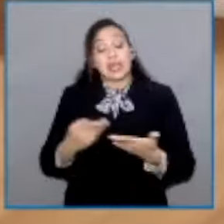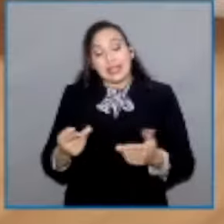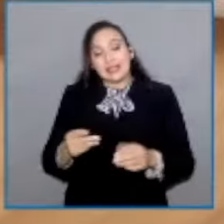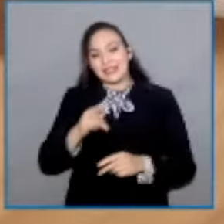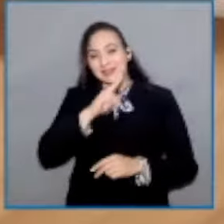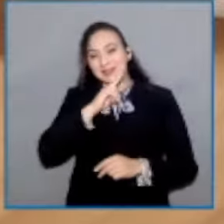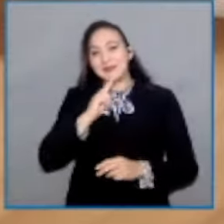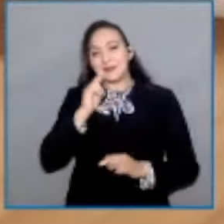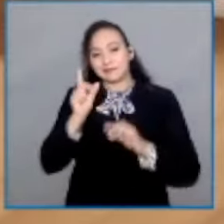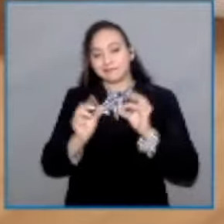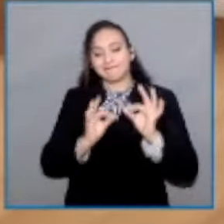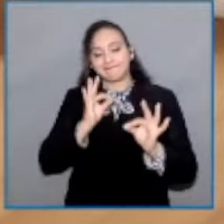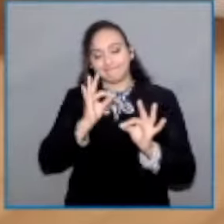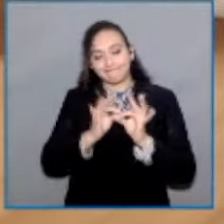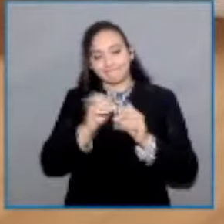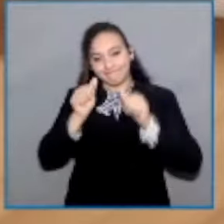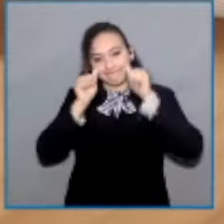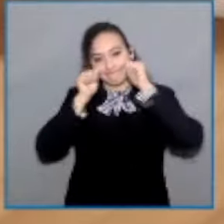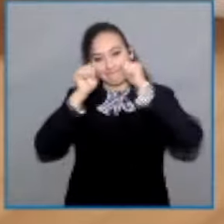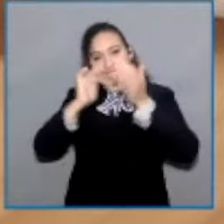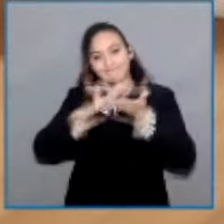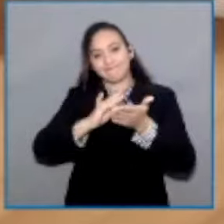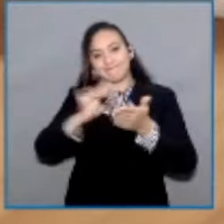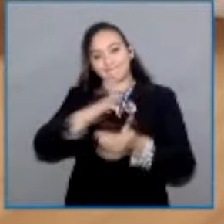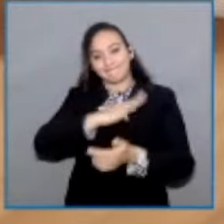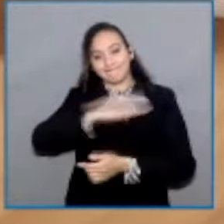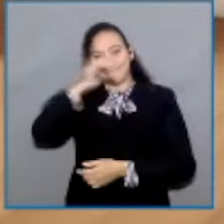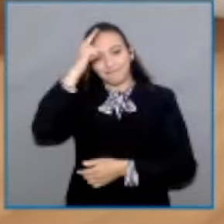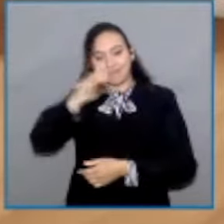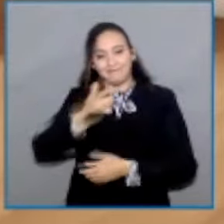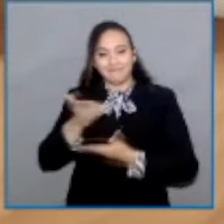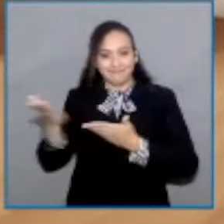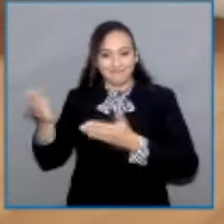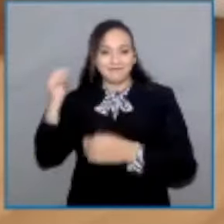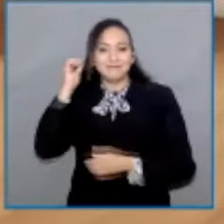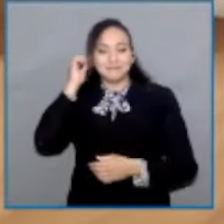muchas gracias y muy buenas noches a todos. Buenas noches.